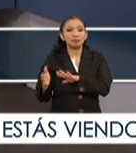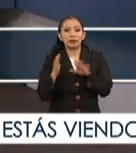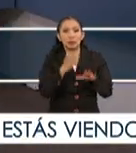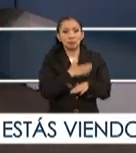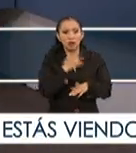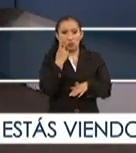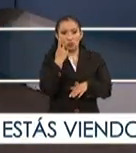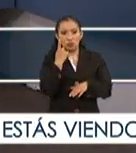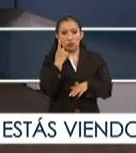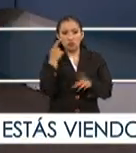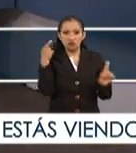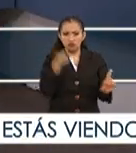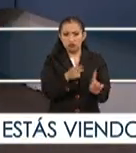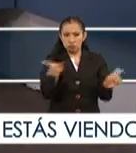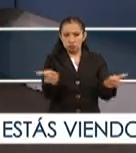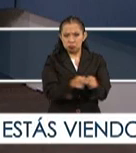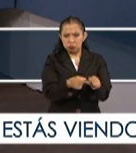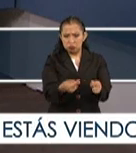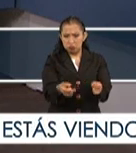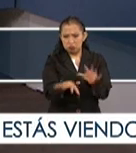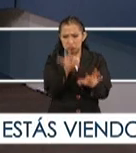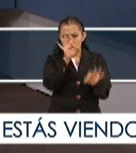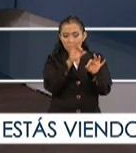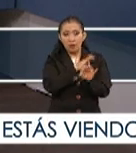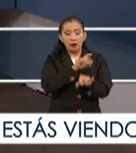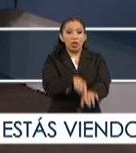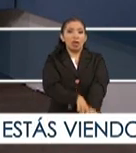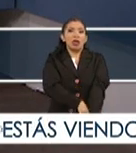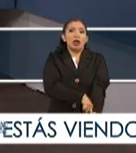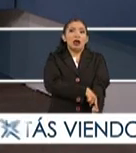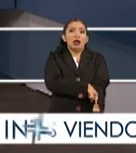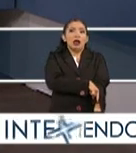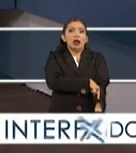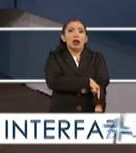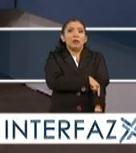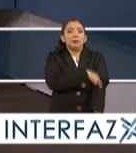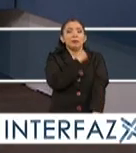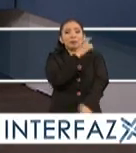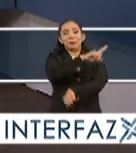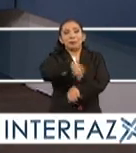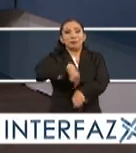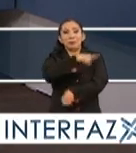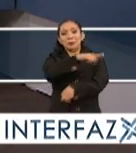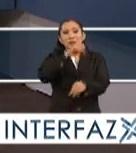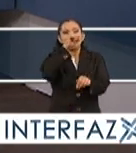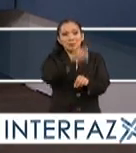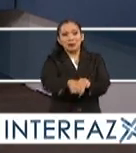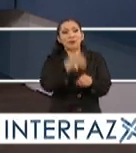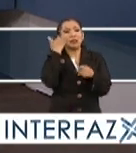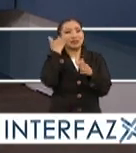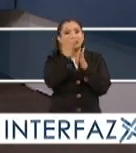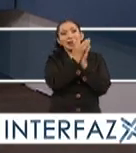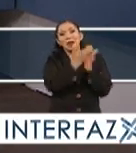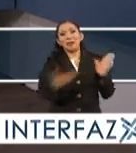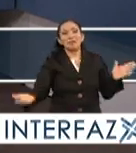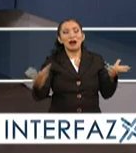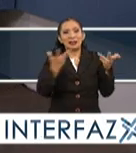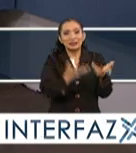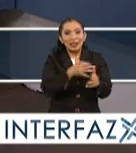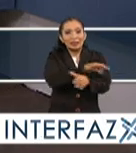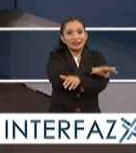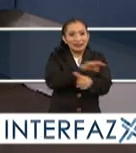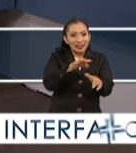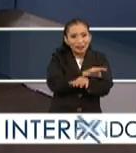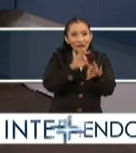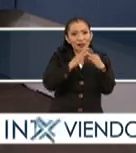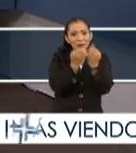bueno, solamente eso es un pequeño fragmento, podríamos estar pues la misma cantidad de tiempo que se llevó en diseñar